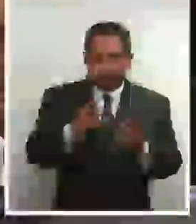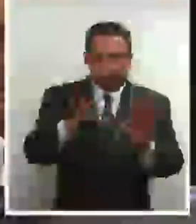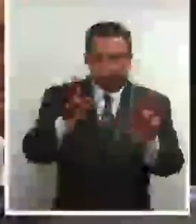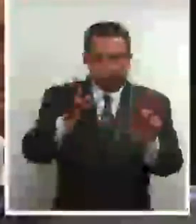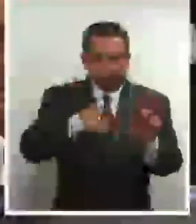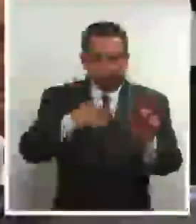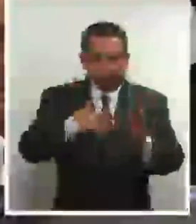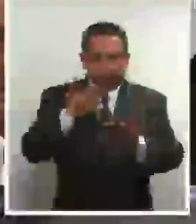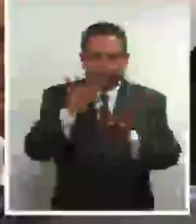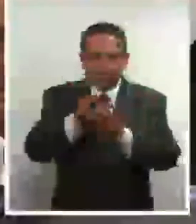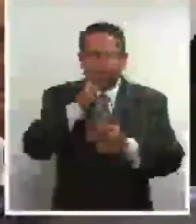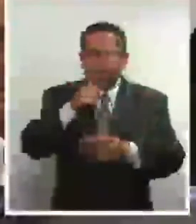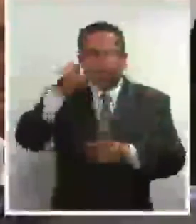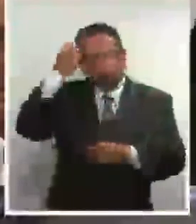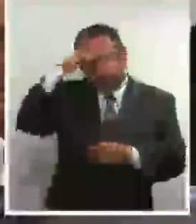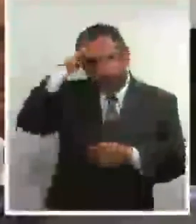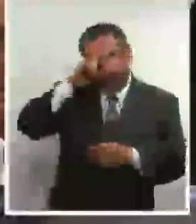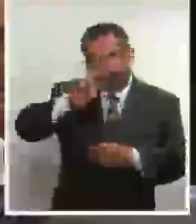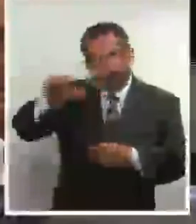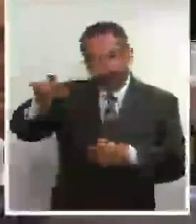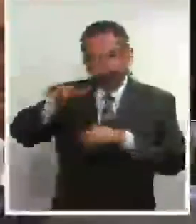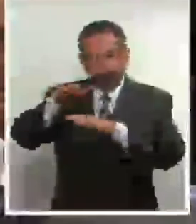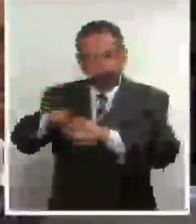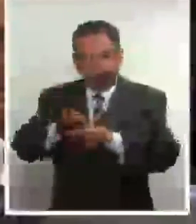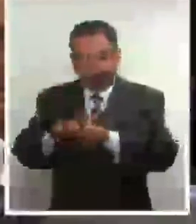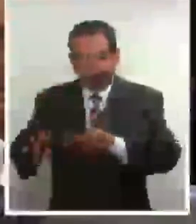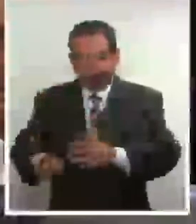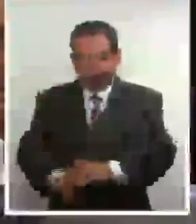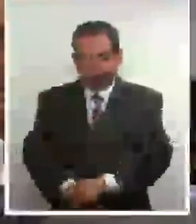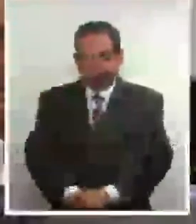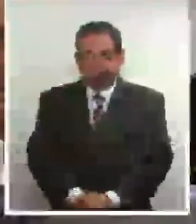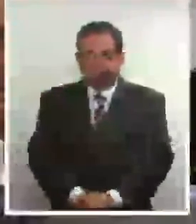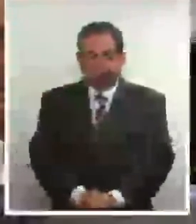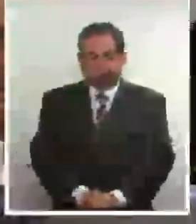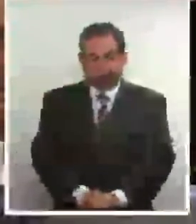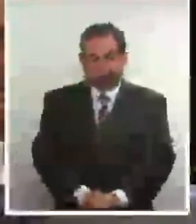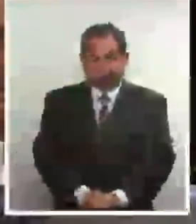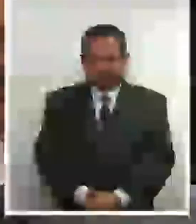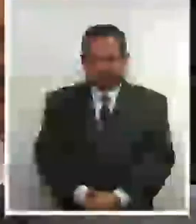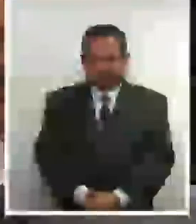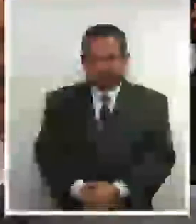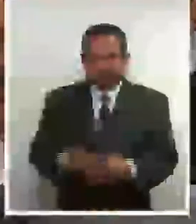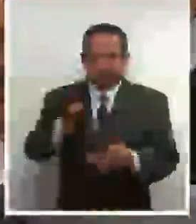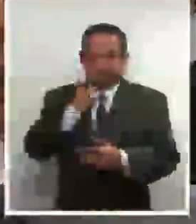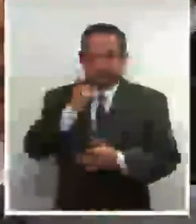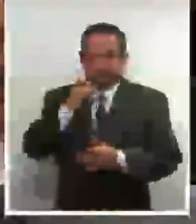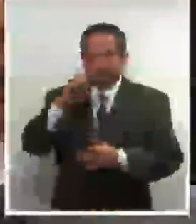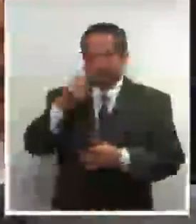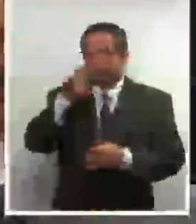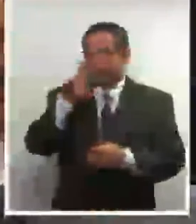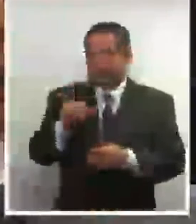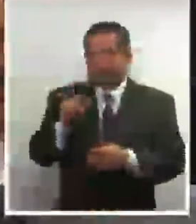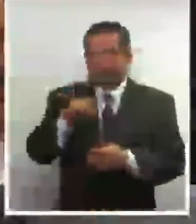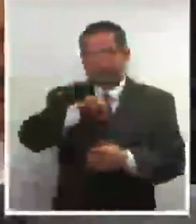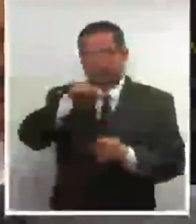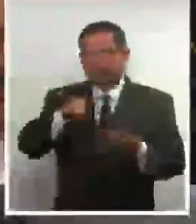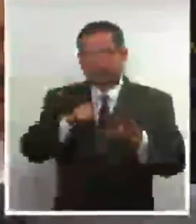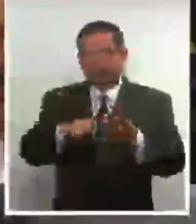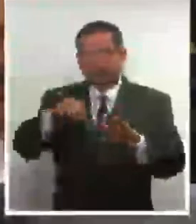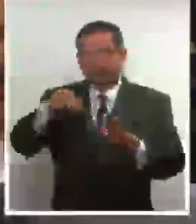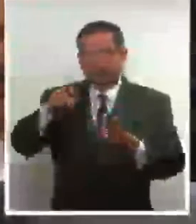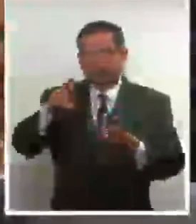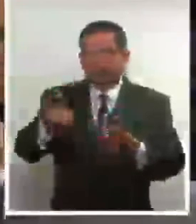Yo abonaría porque vaya por experiencia profesional en materia de Derecho. Bien, diputada Clara Hussingman, después diputado